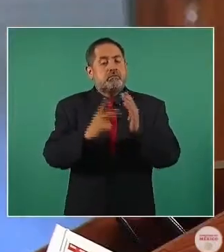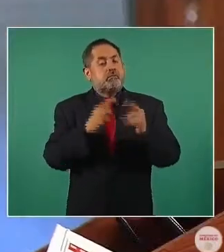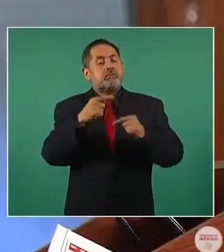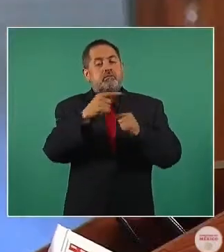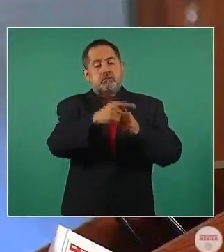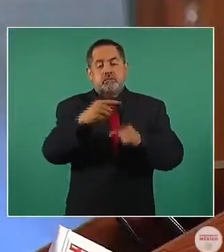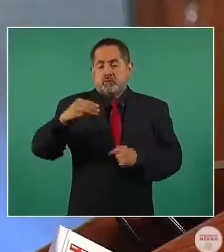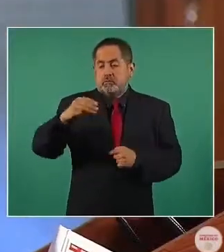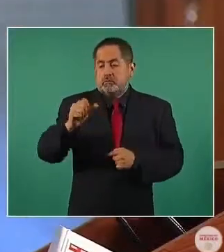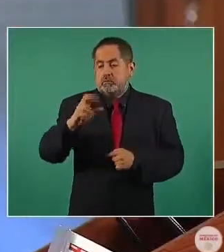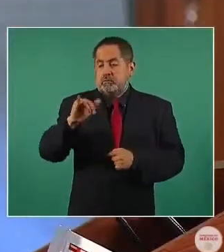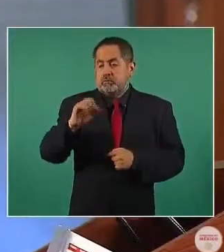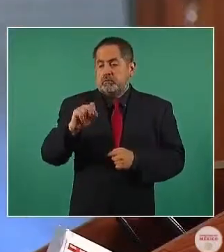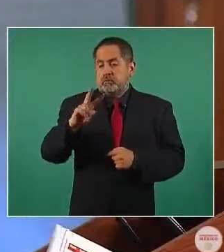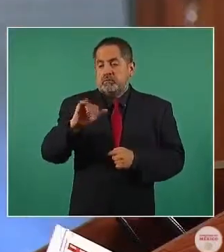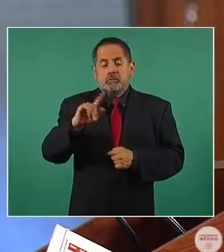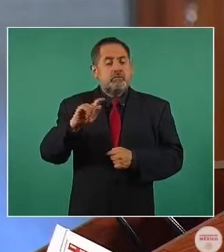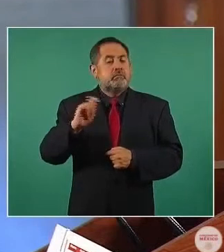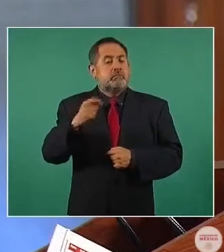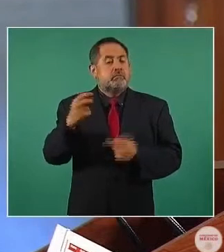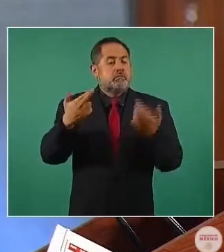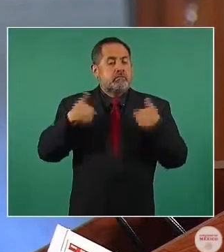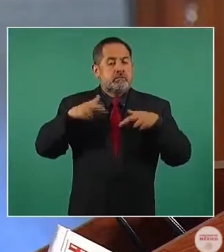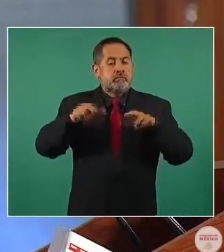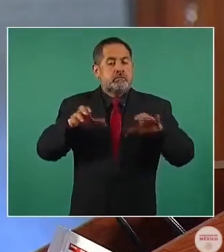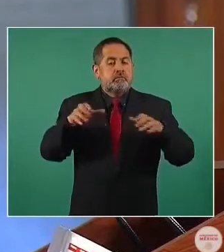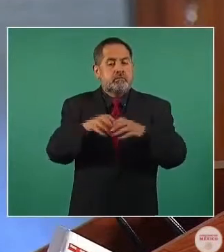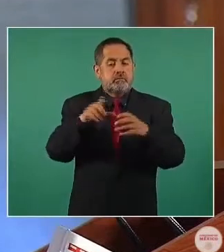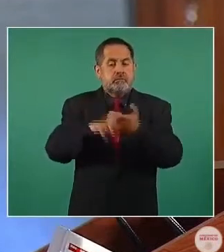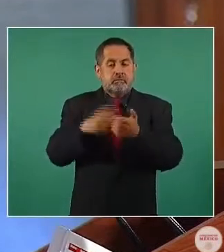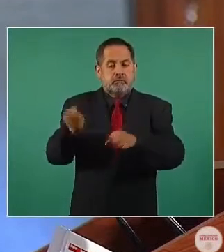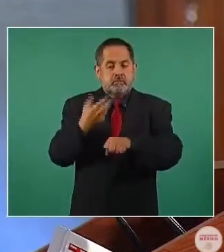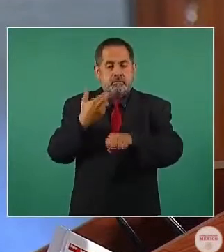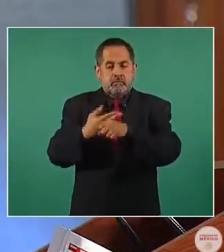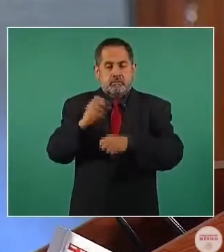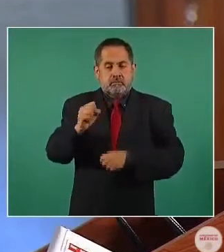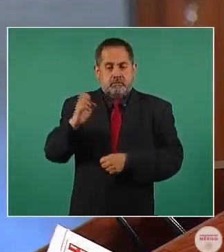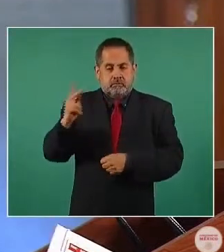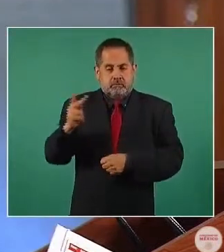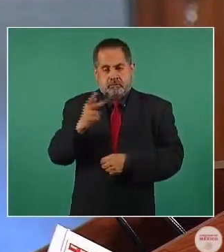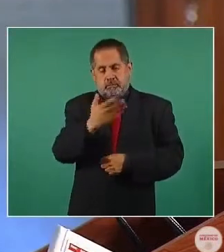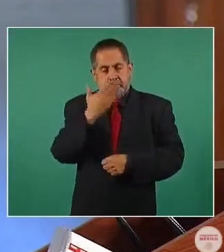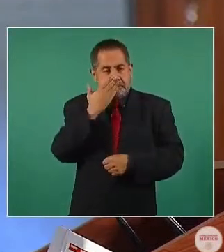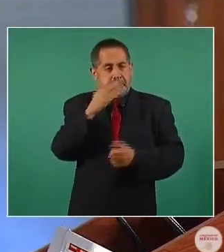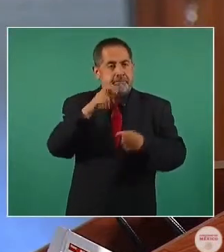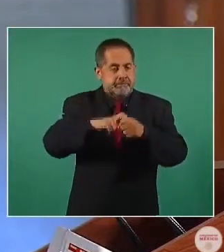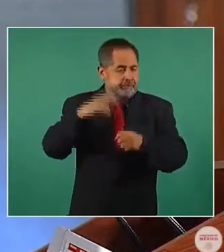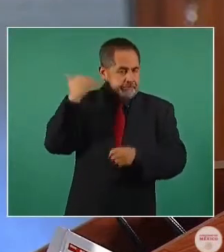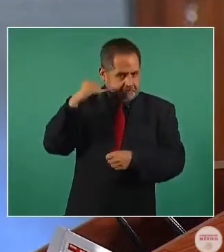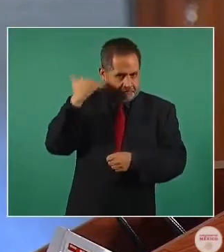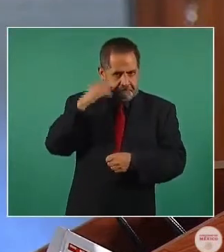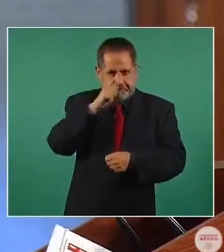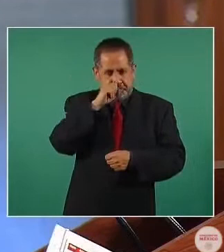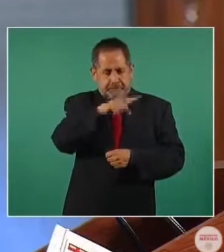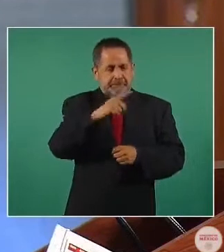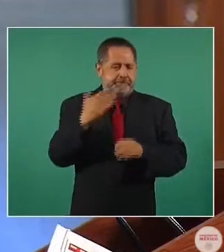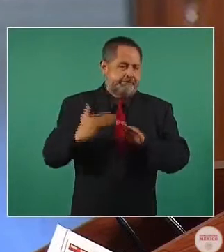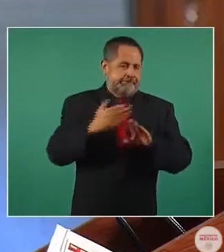a Mauricio Vila, al representante de la Secretaría de Educación en Yucatán,